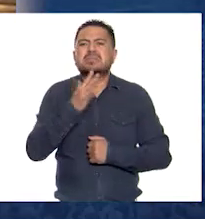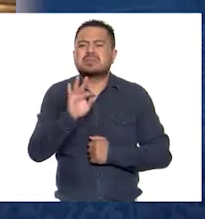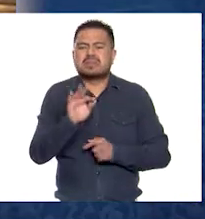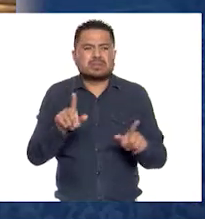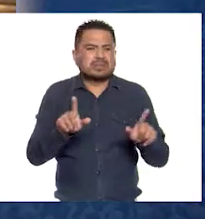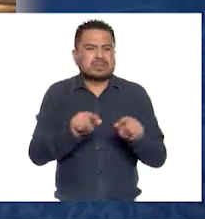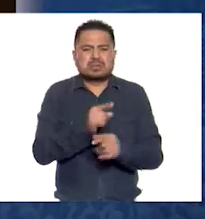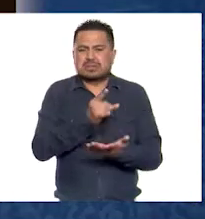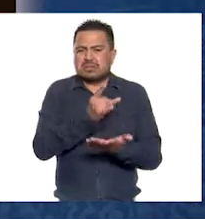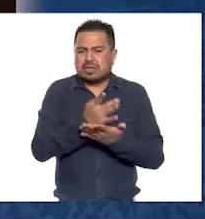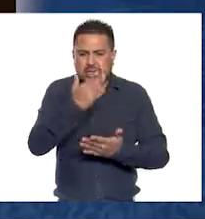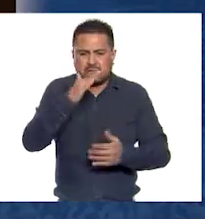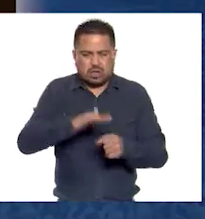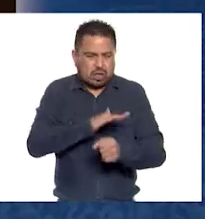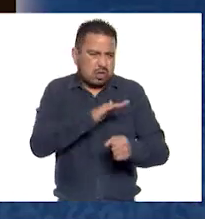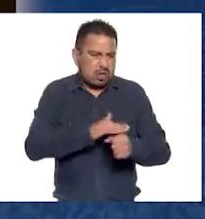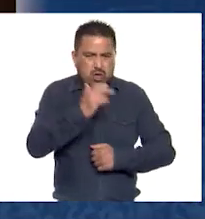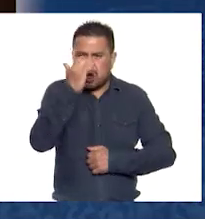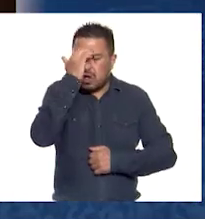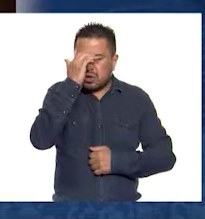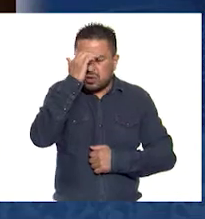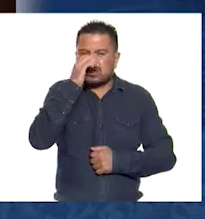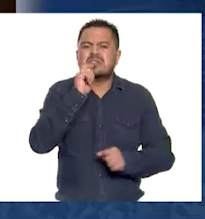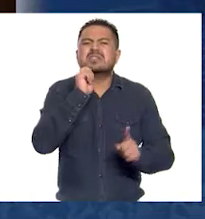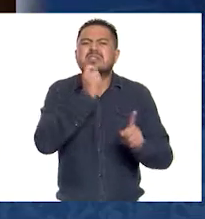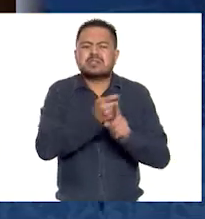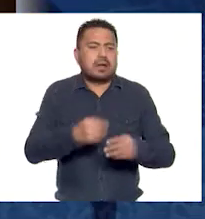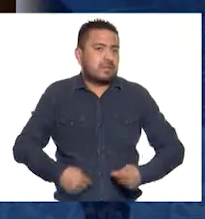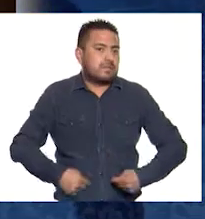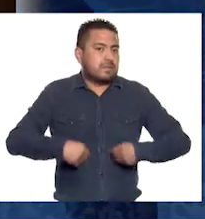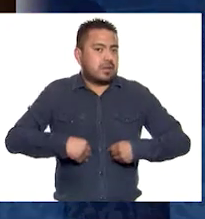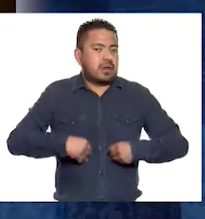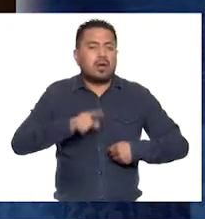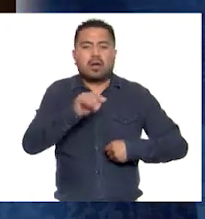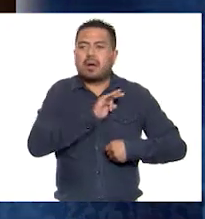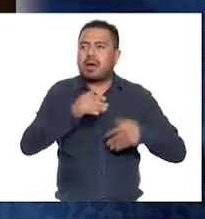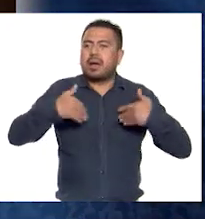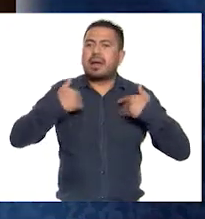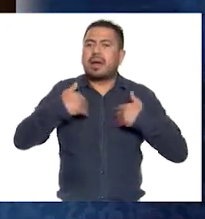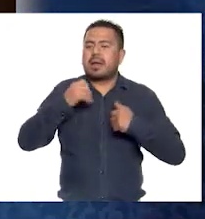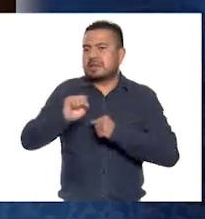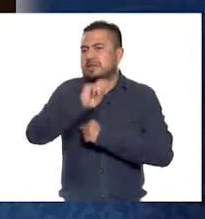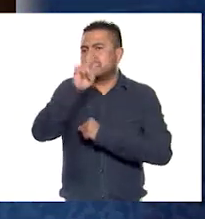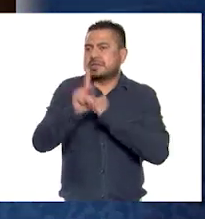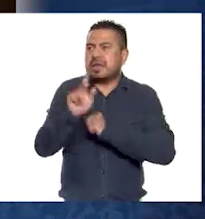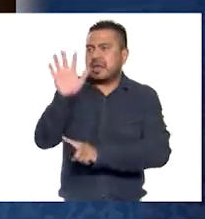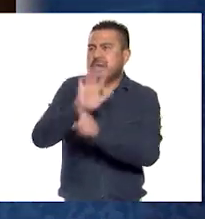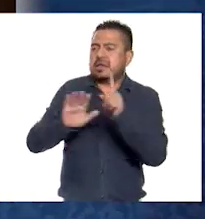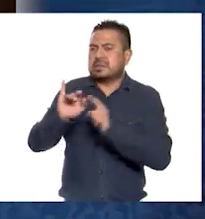basta conocer directamente a los musulmanes, vivir, aunque sea visitar algún país islámico.